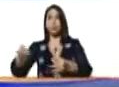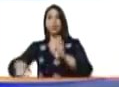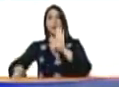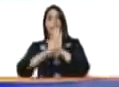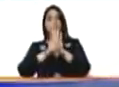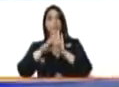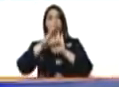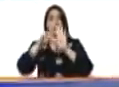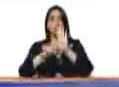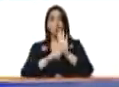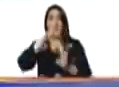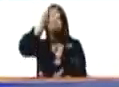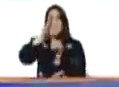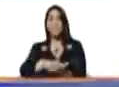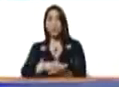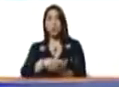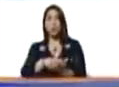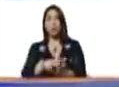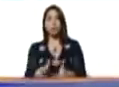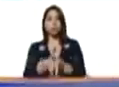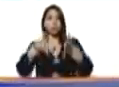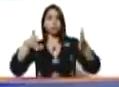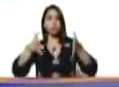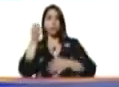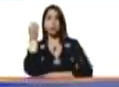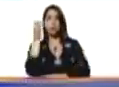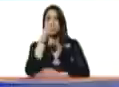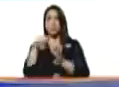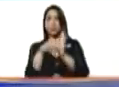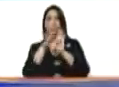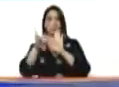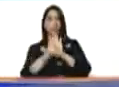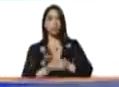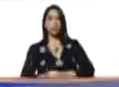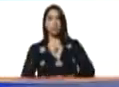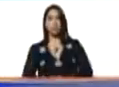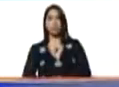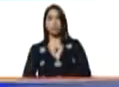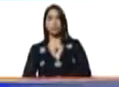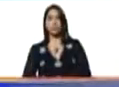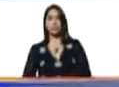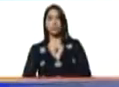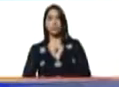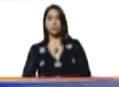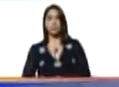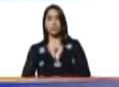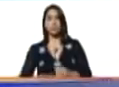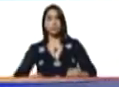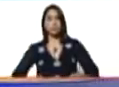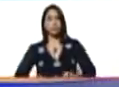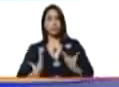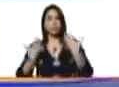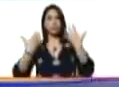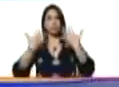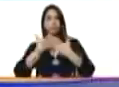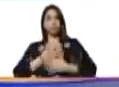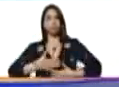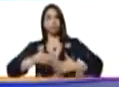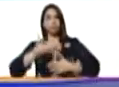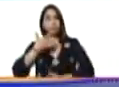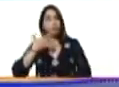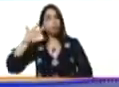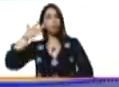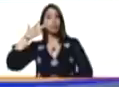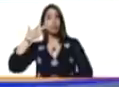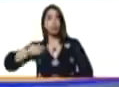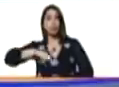constitucional aprobada por la soberanísima Asamblea Nacional Constituyente. Y nos llena de satisfacción porque estamos seguros y